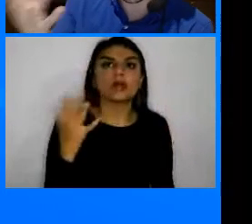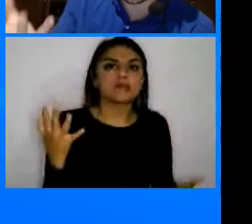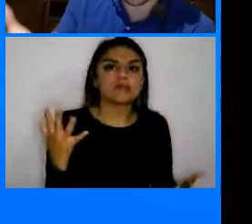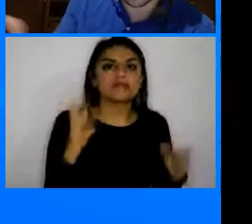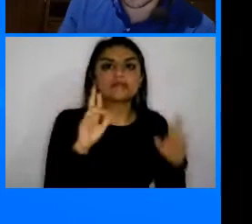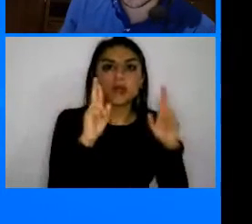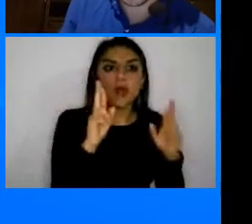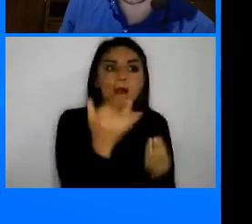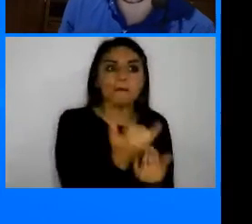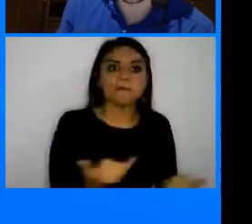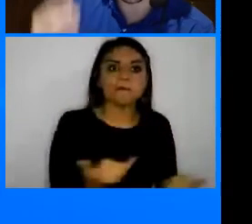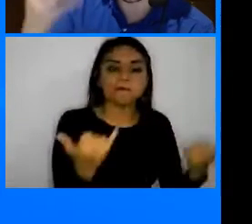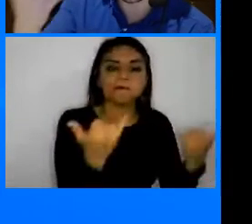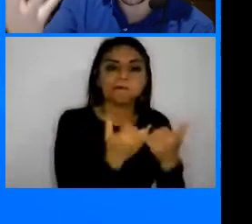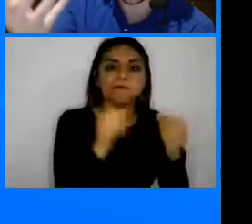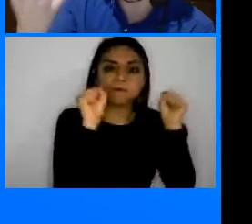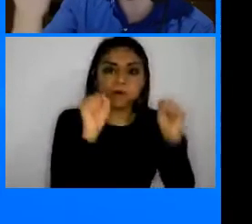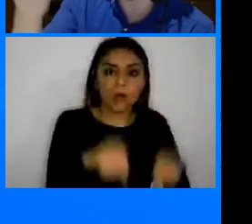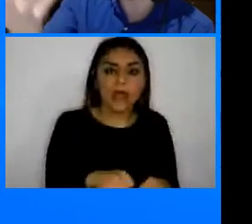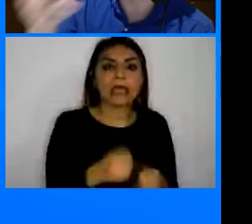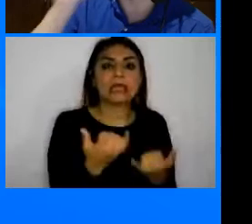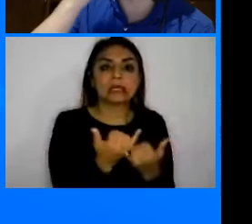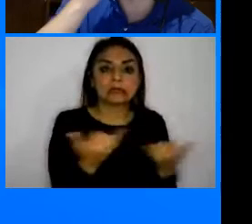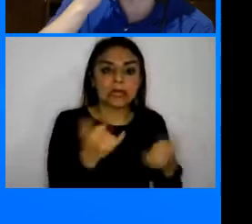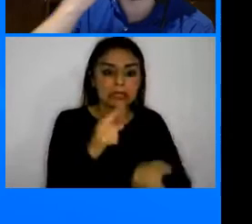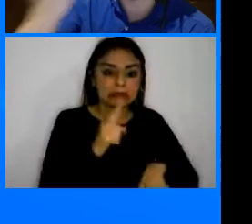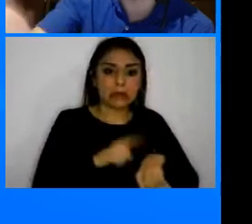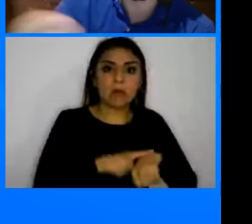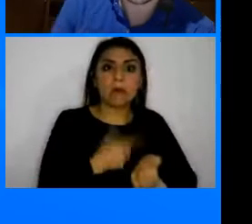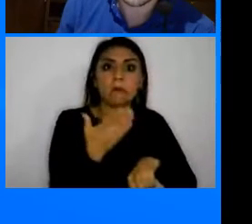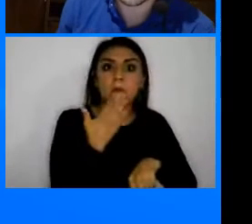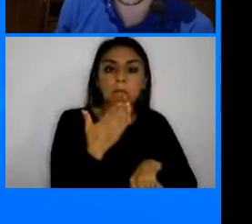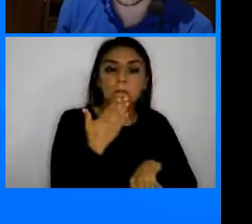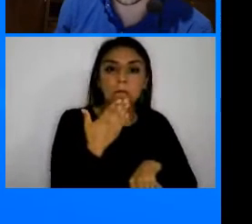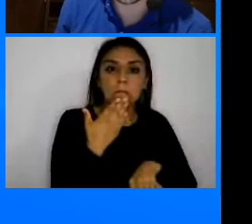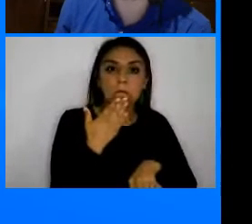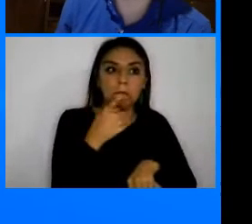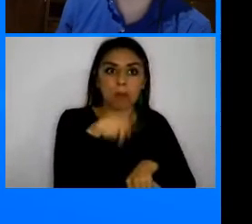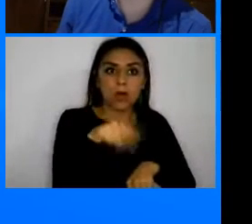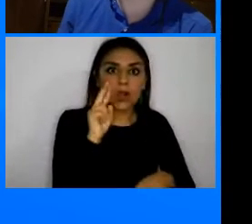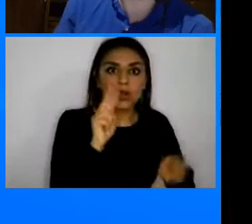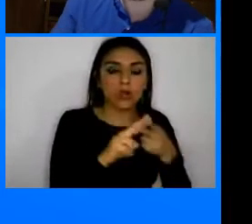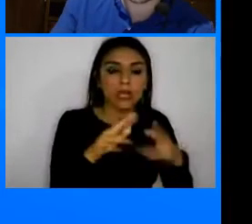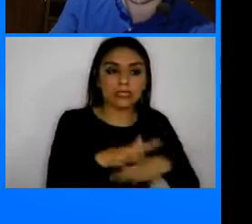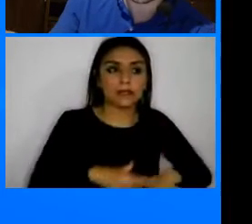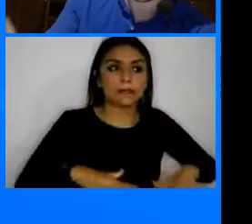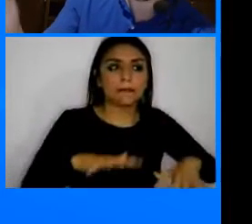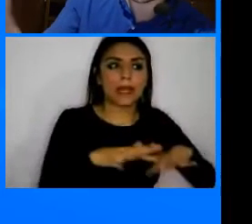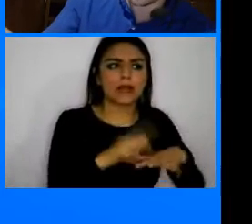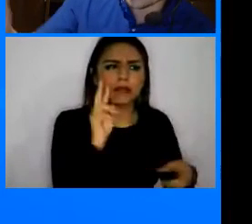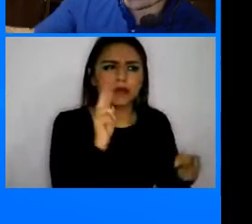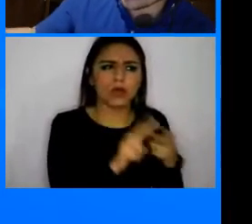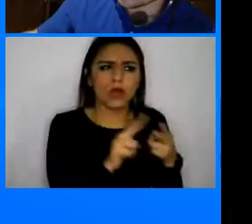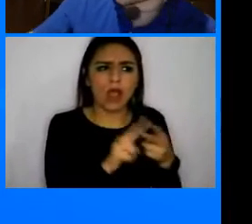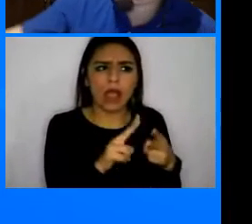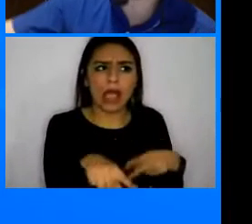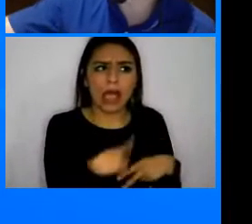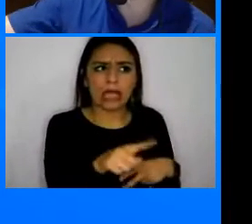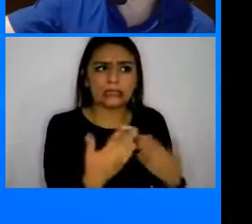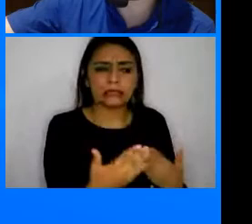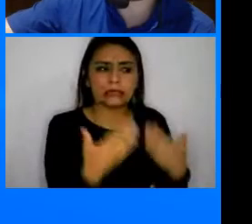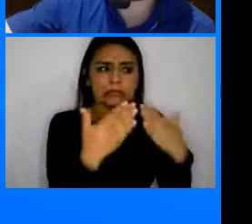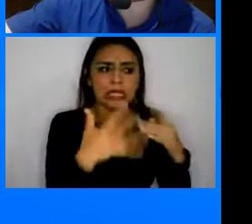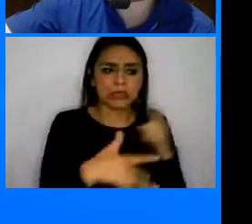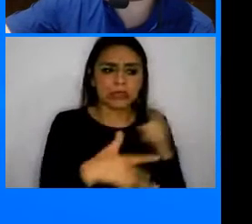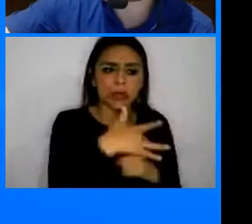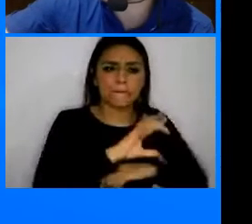cuando exista la oportunidad y cuando tengan tiempo y cuando puedan se acerquen a estos espacios. Yo creo que si bien el entorno